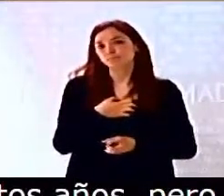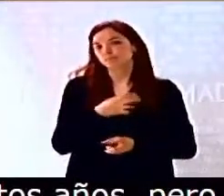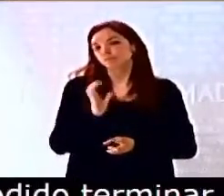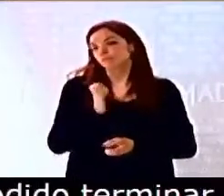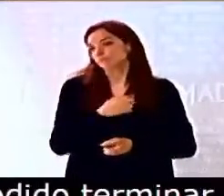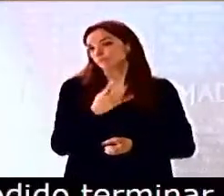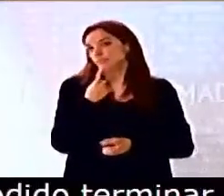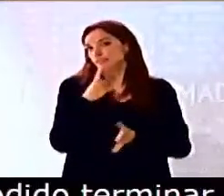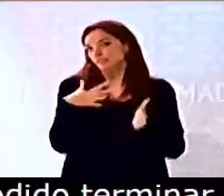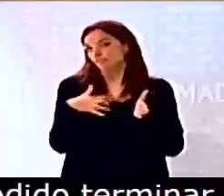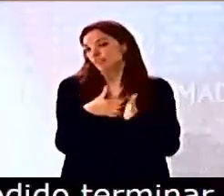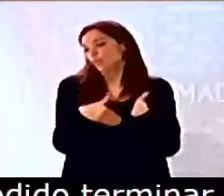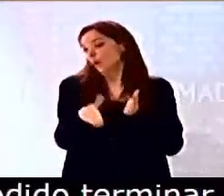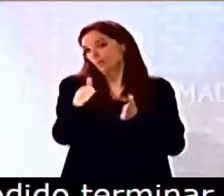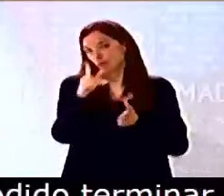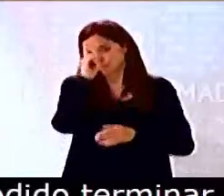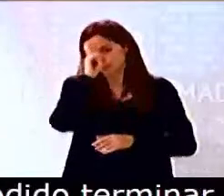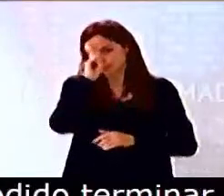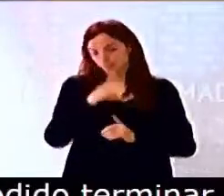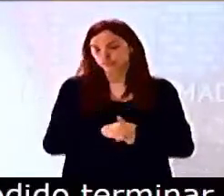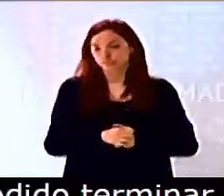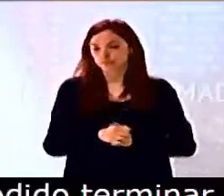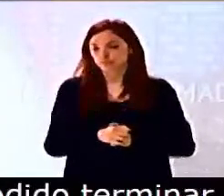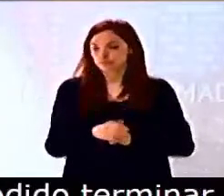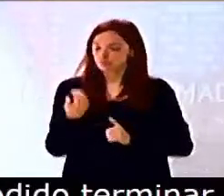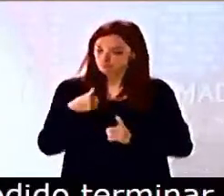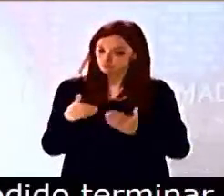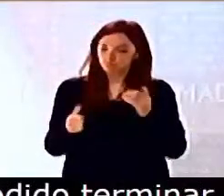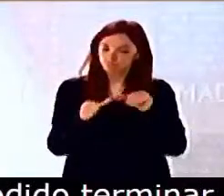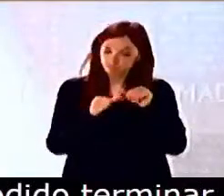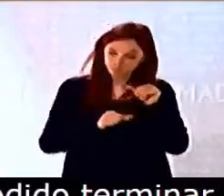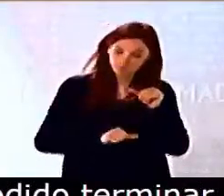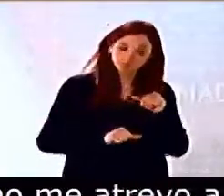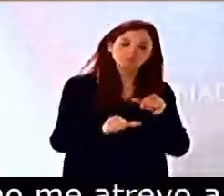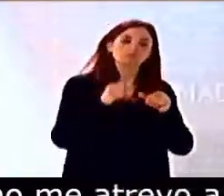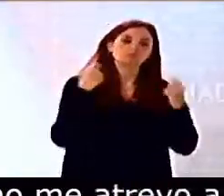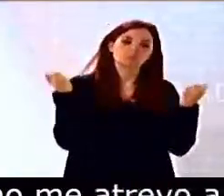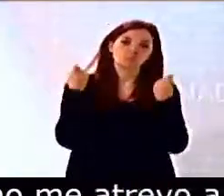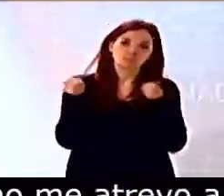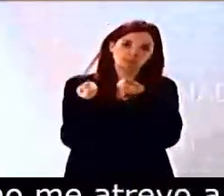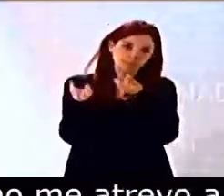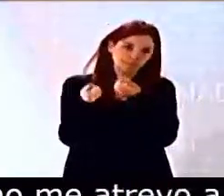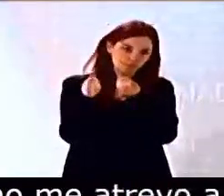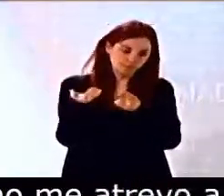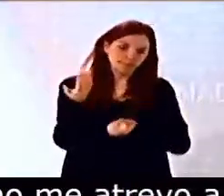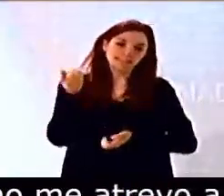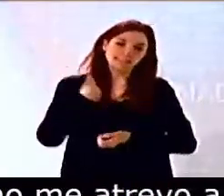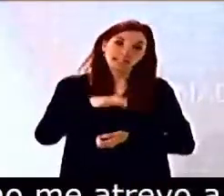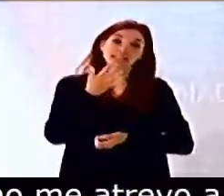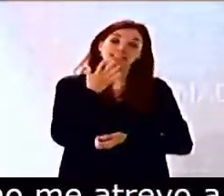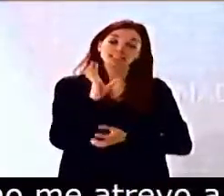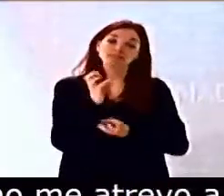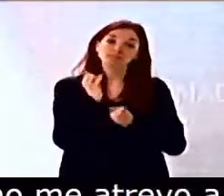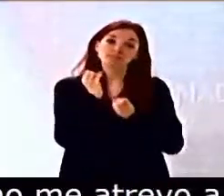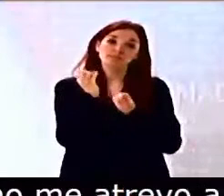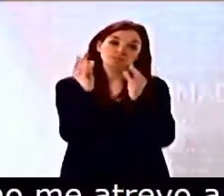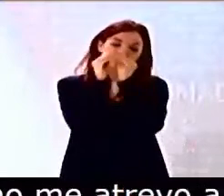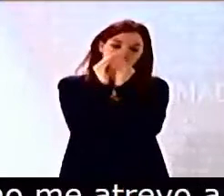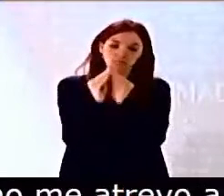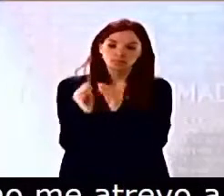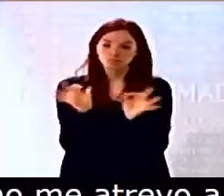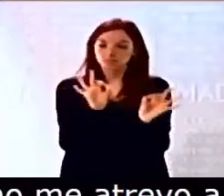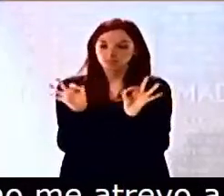una fecha. No obstante, en los próximos días lo iremos anunciando en cuanto tengamos ajustadas las